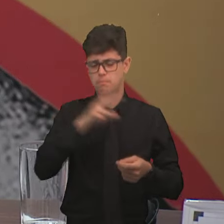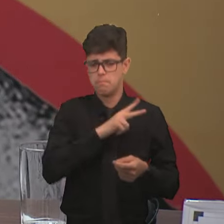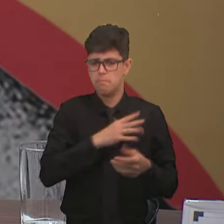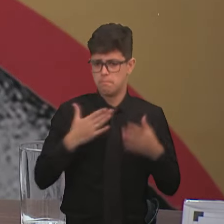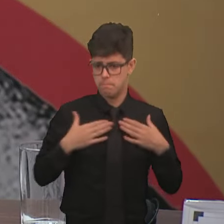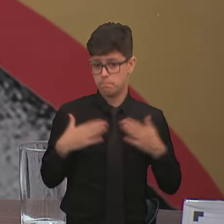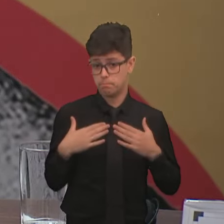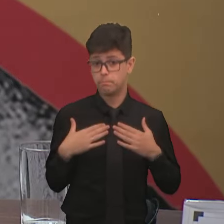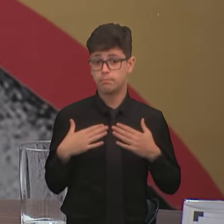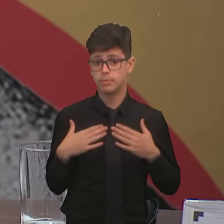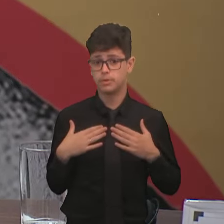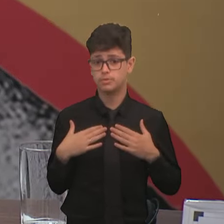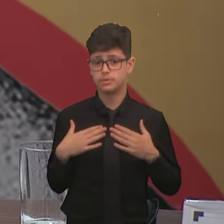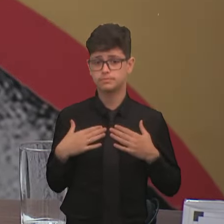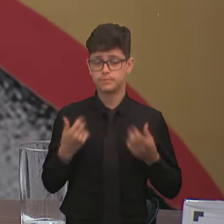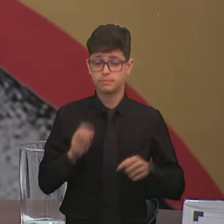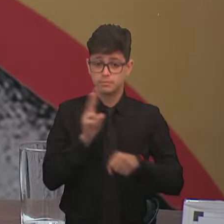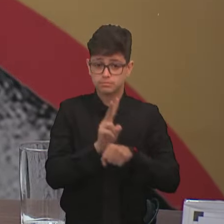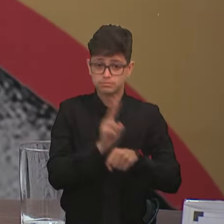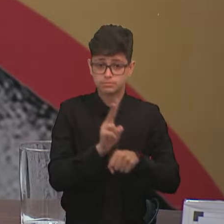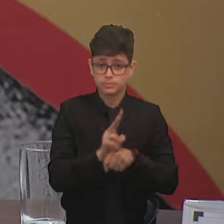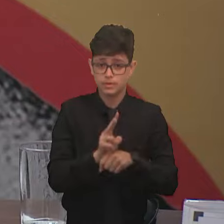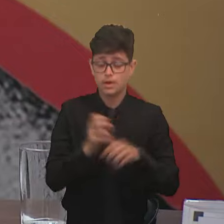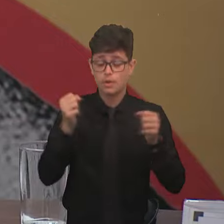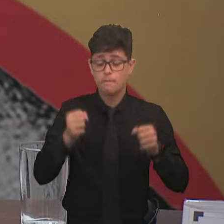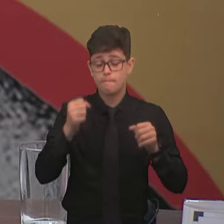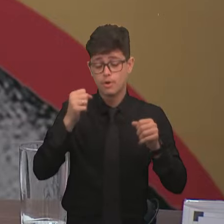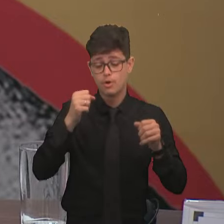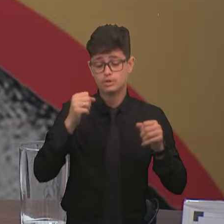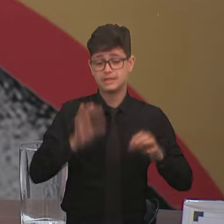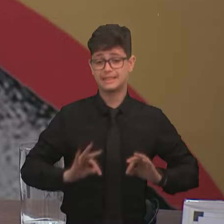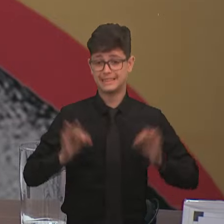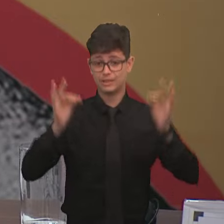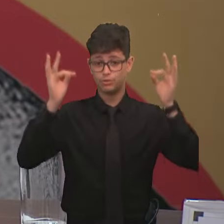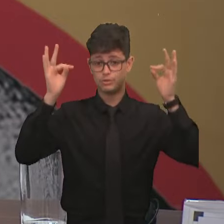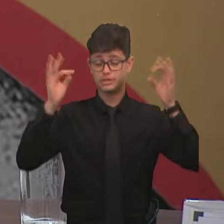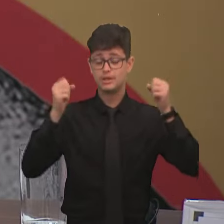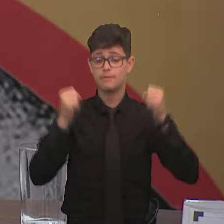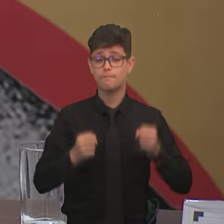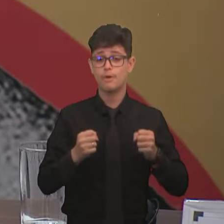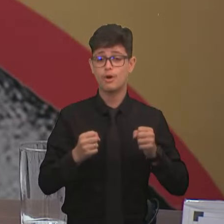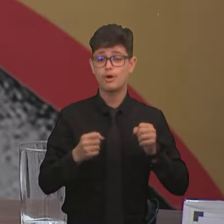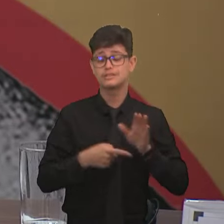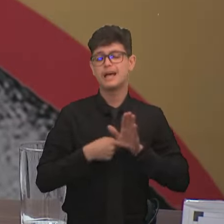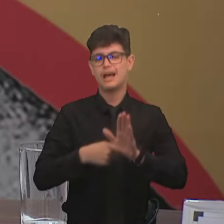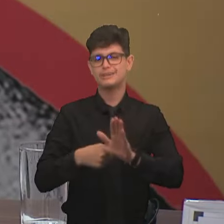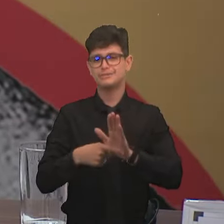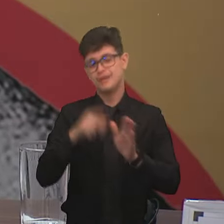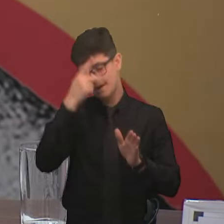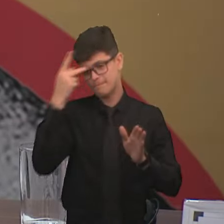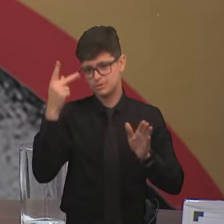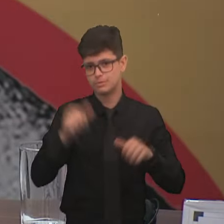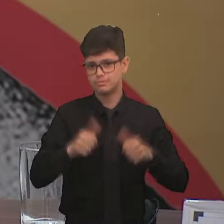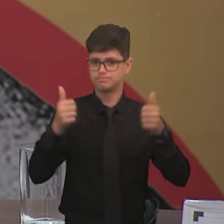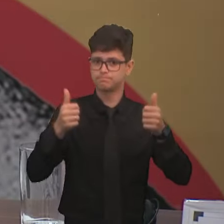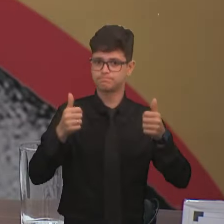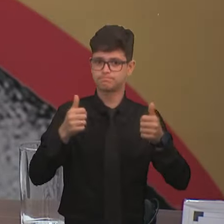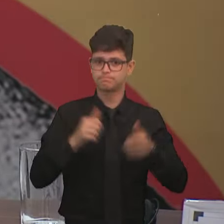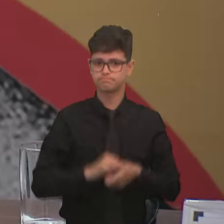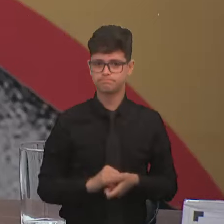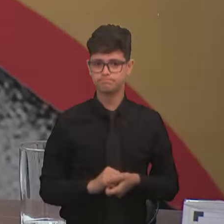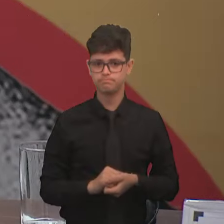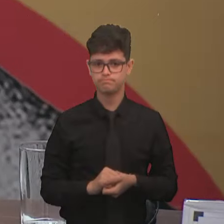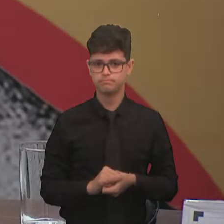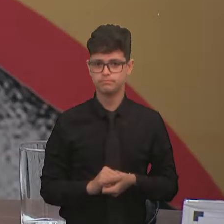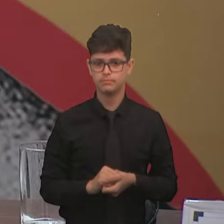en búsqueda de posibles daños para que la tecnología pueda beneficiar a todos. La adopción unánime de